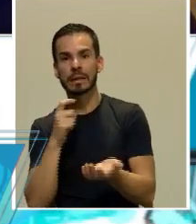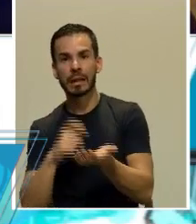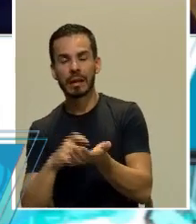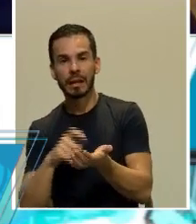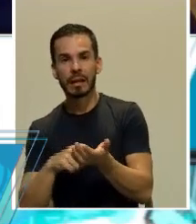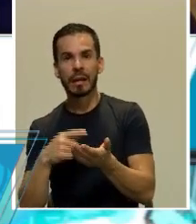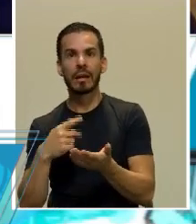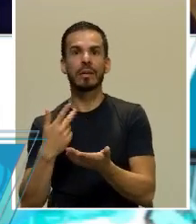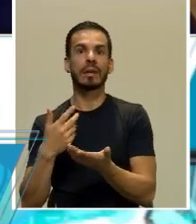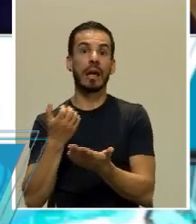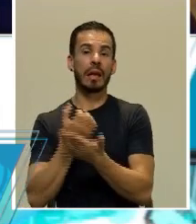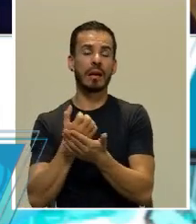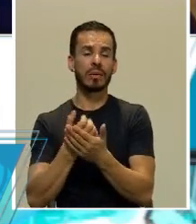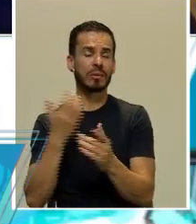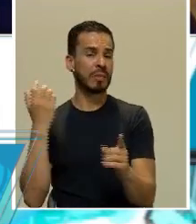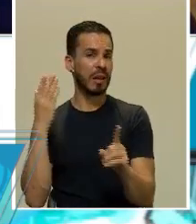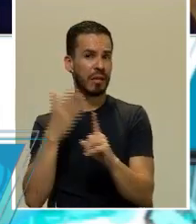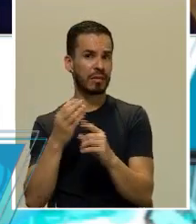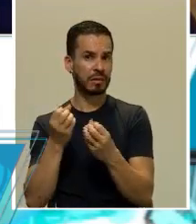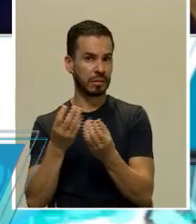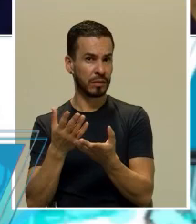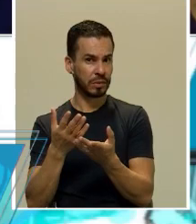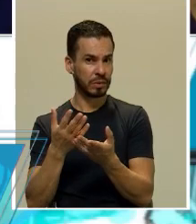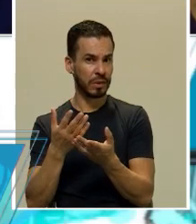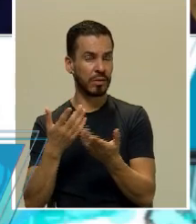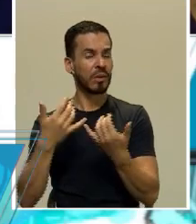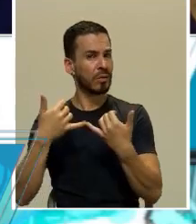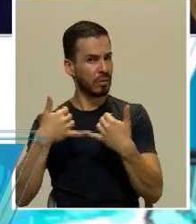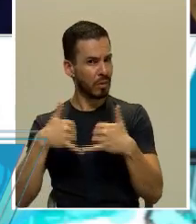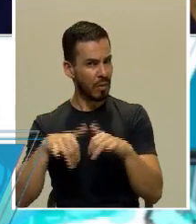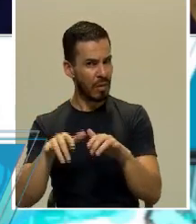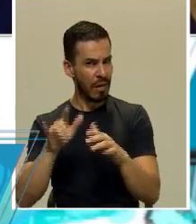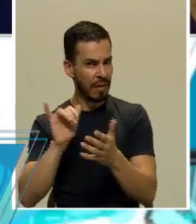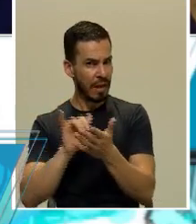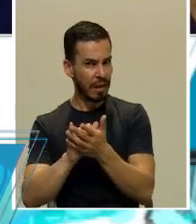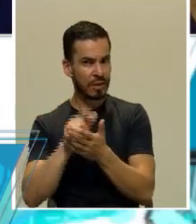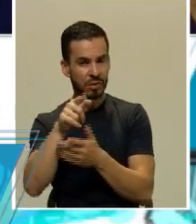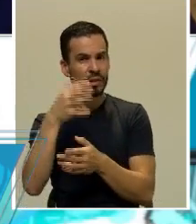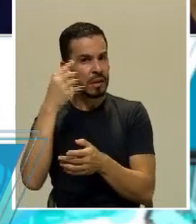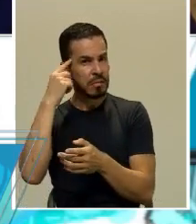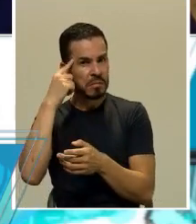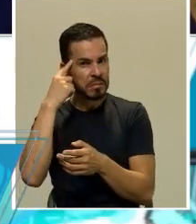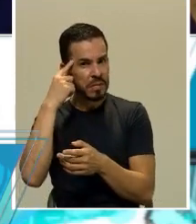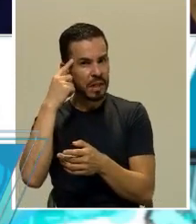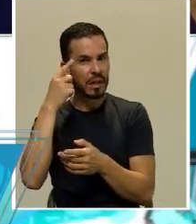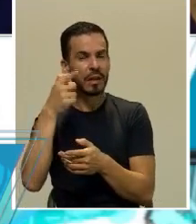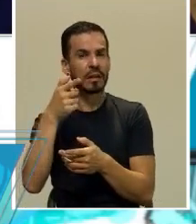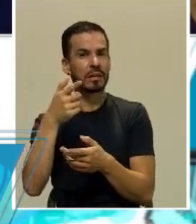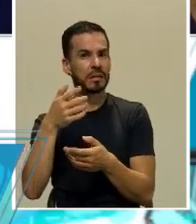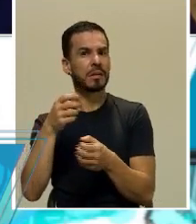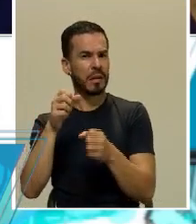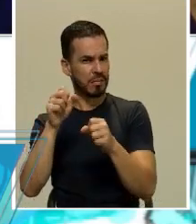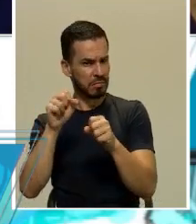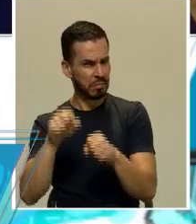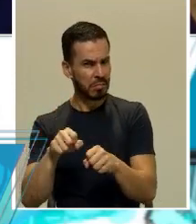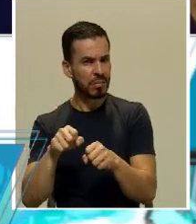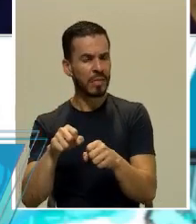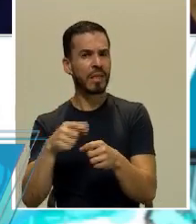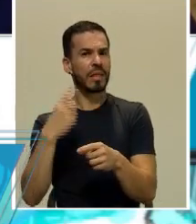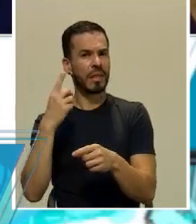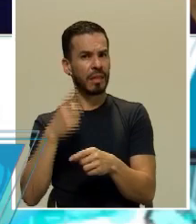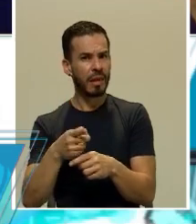la economía está muy afectada. Aún así, ¿considera usted que sería